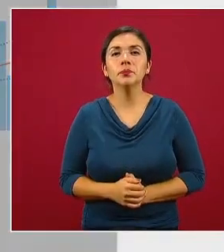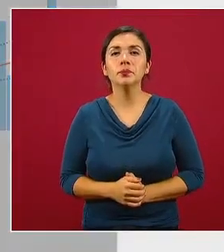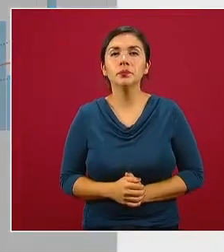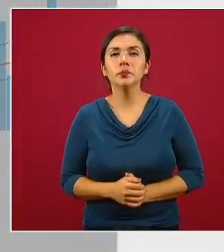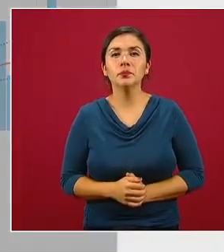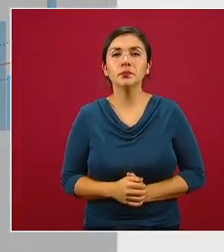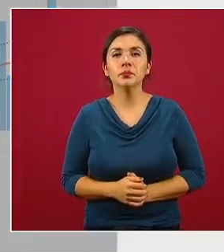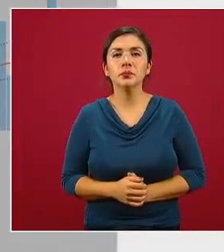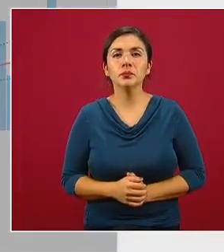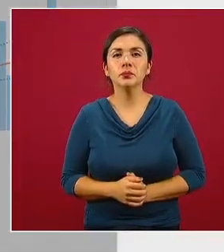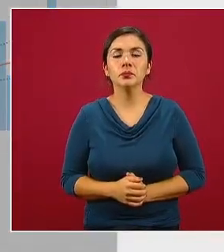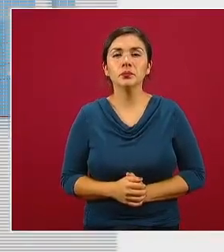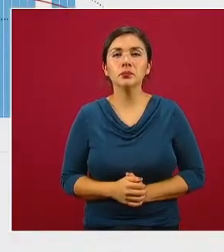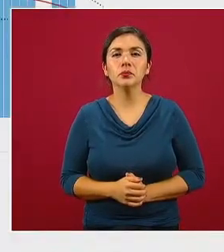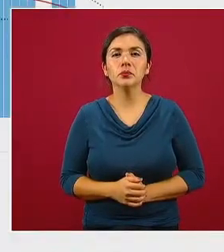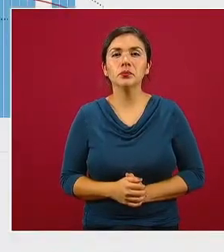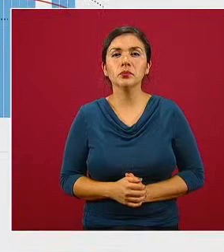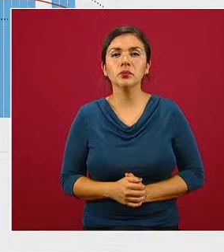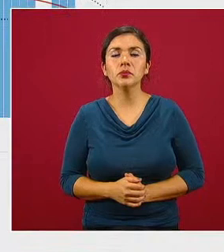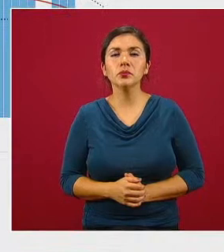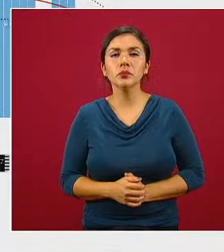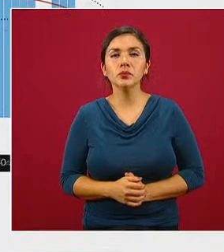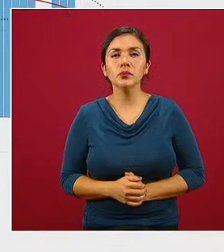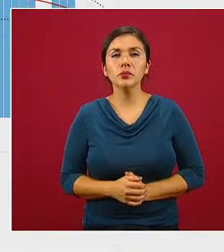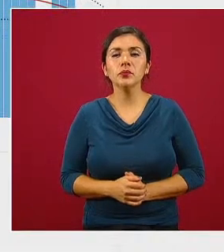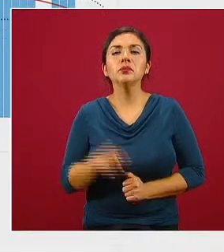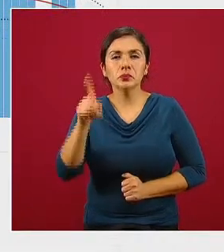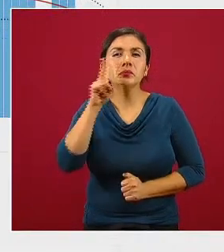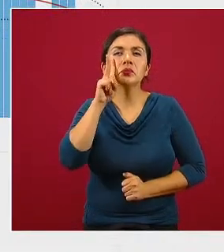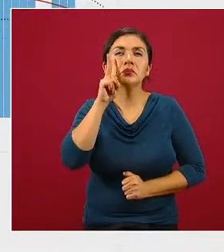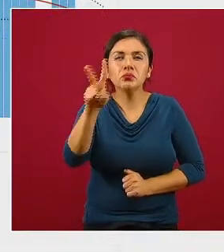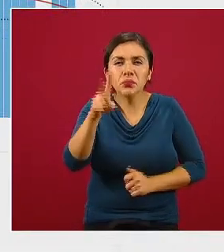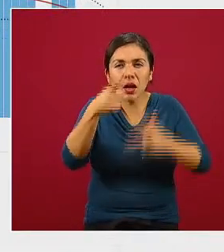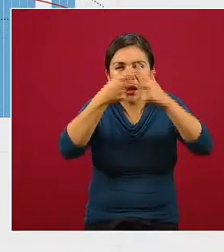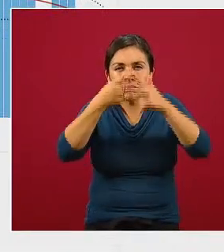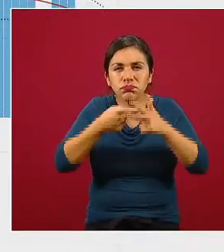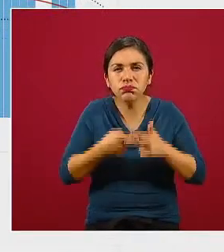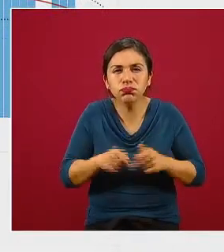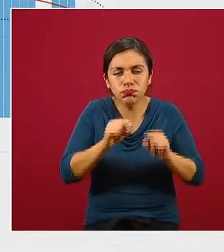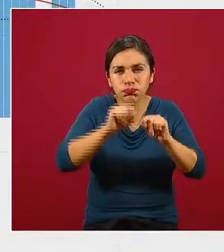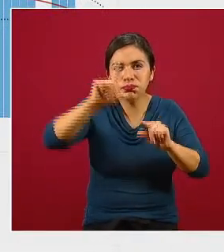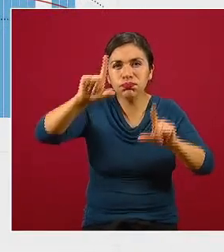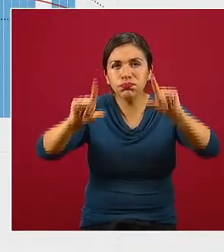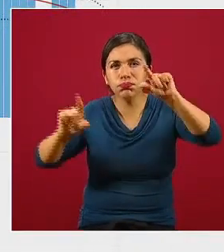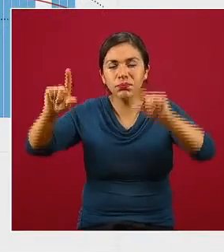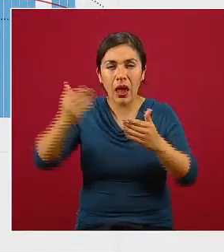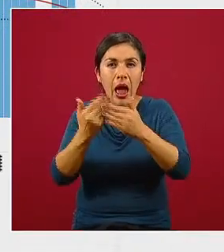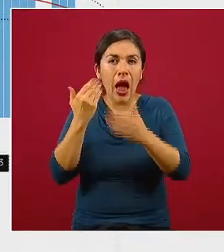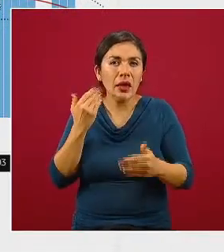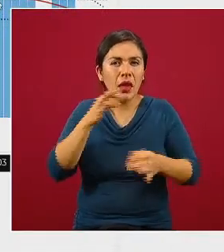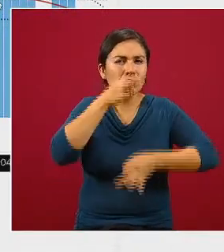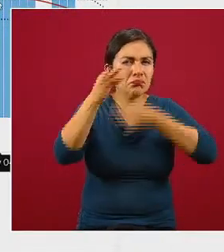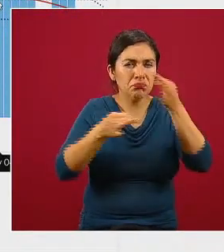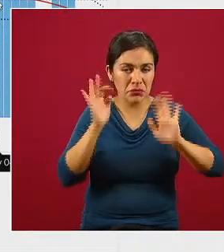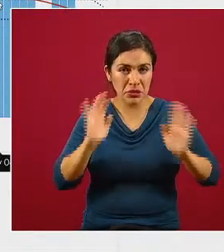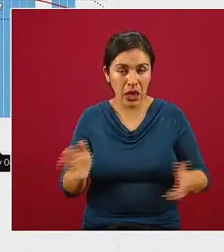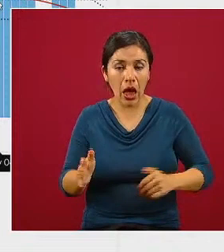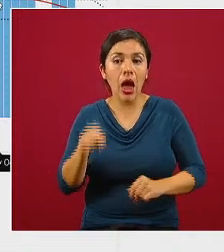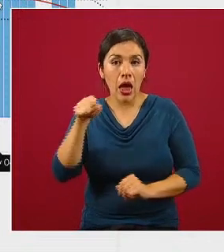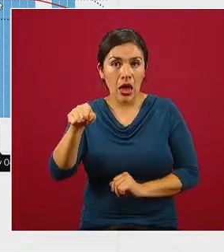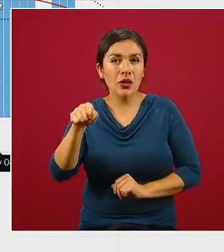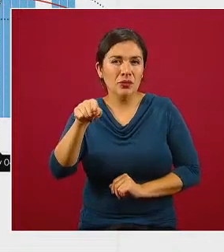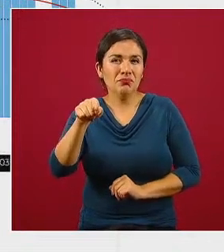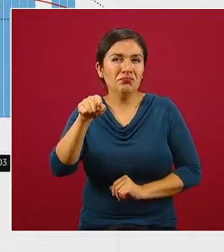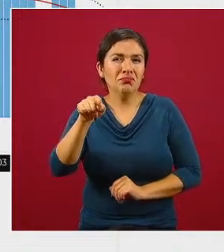podemos ver, Ciudad de México, en este caso, las proyecciones que se han publicado. Tenemos, como ya